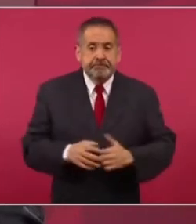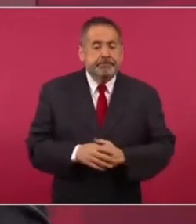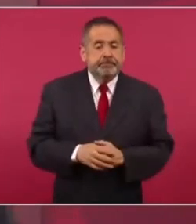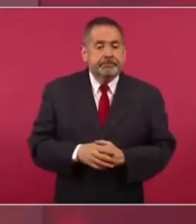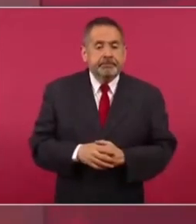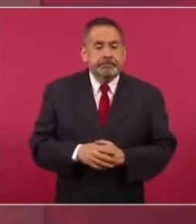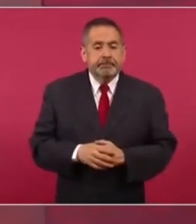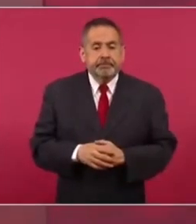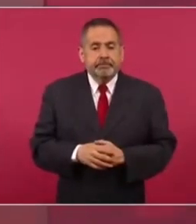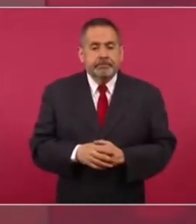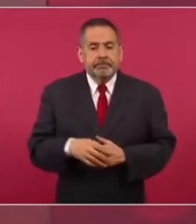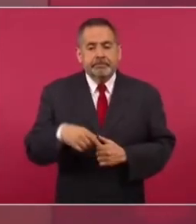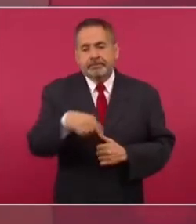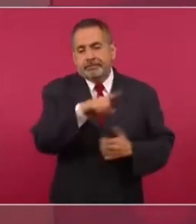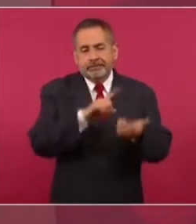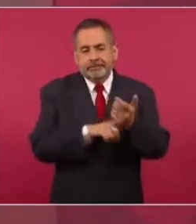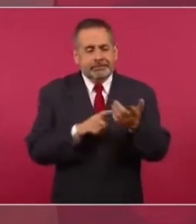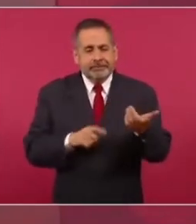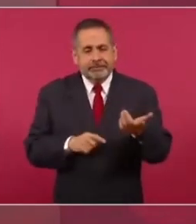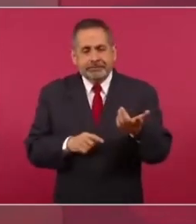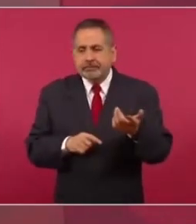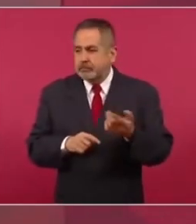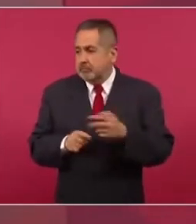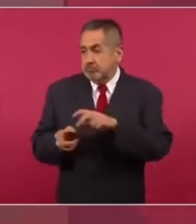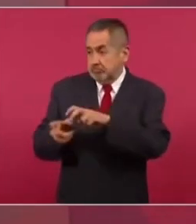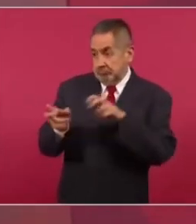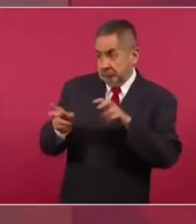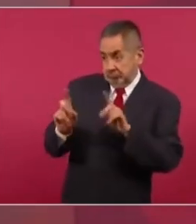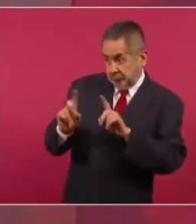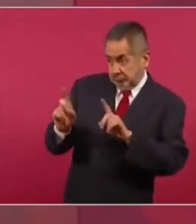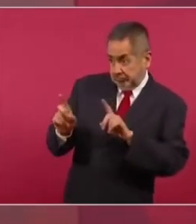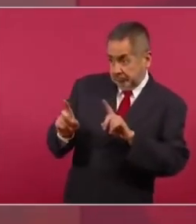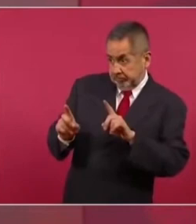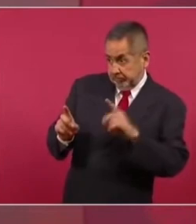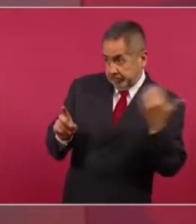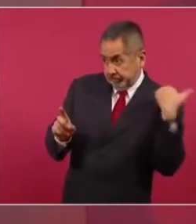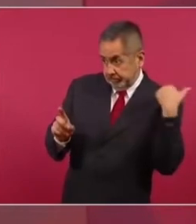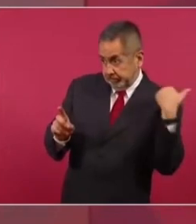Además me están tirando un lazo, ¿no? Los